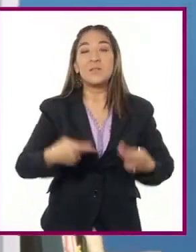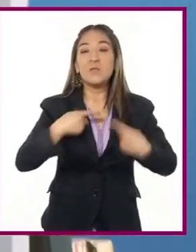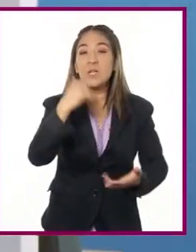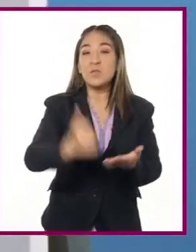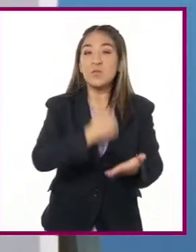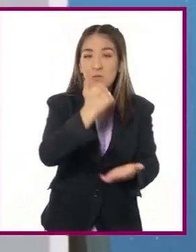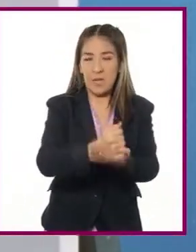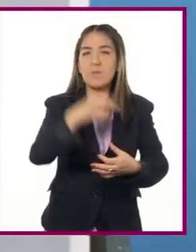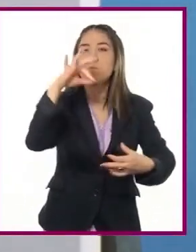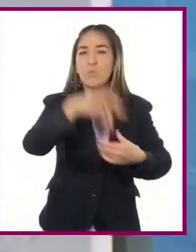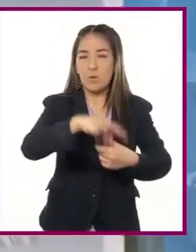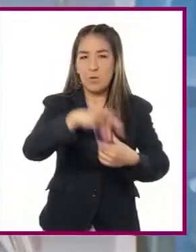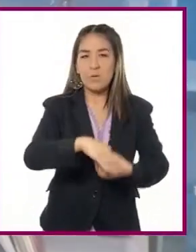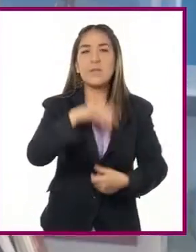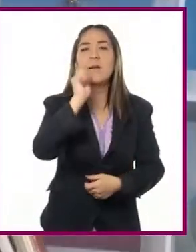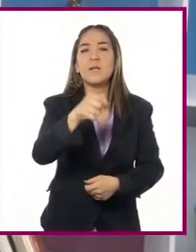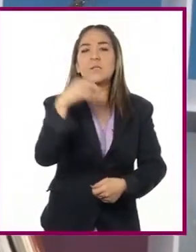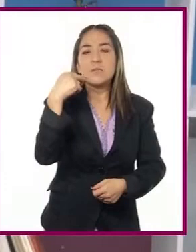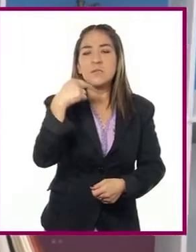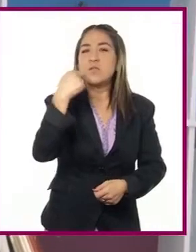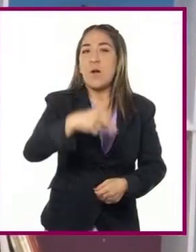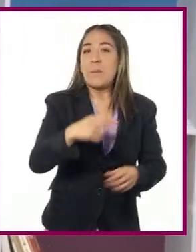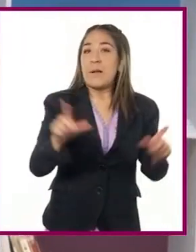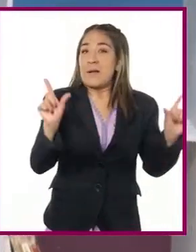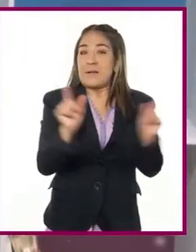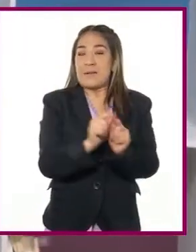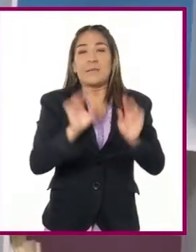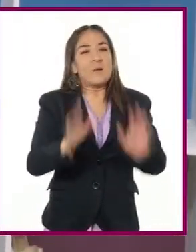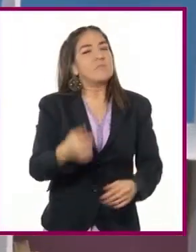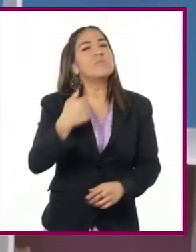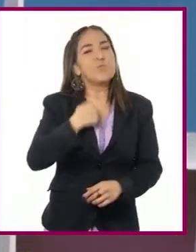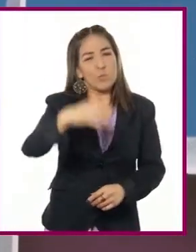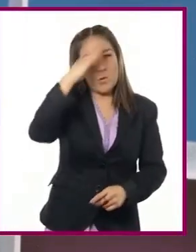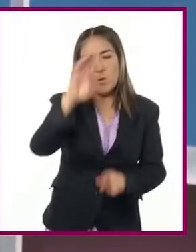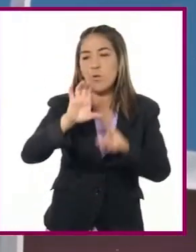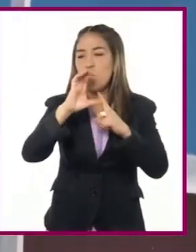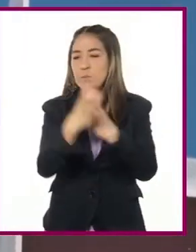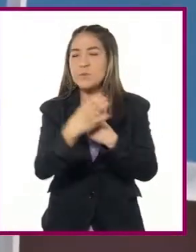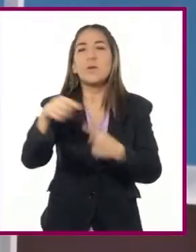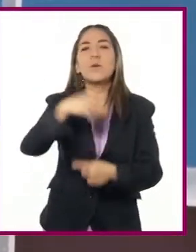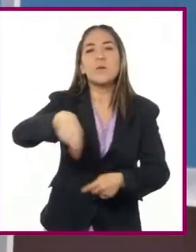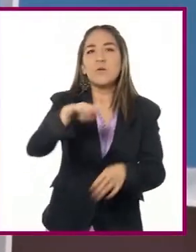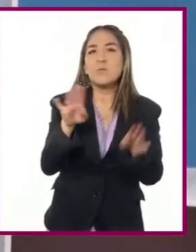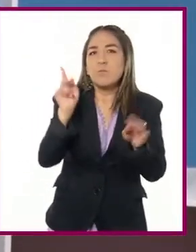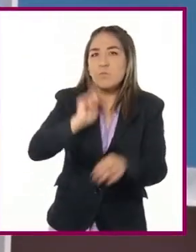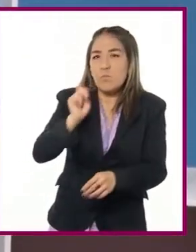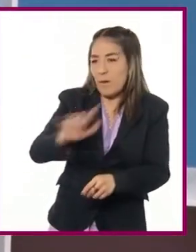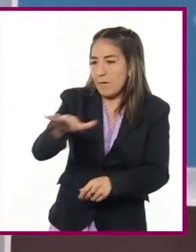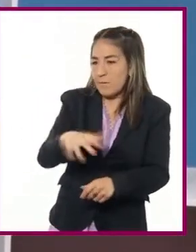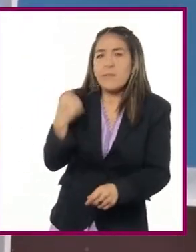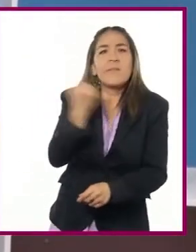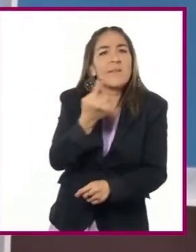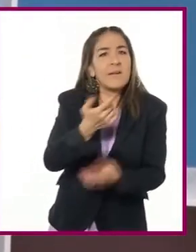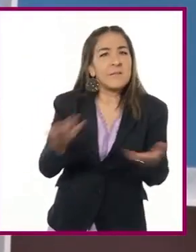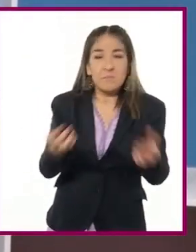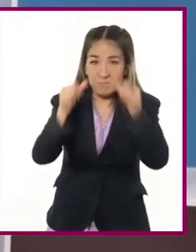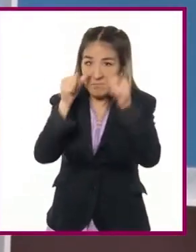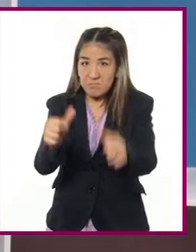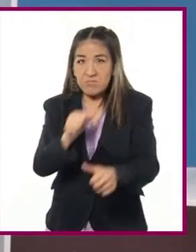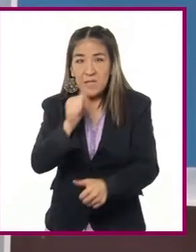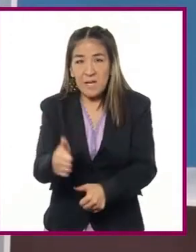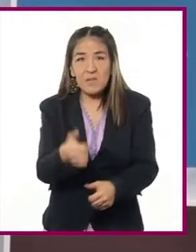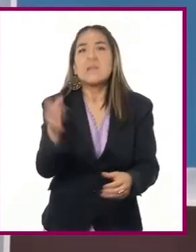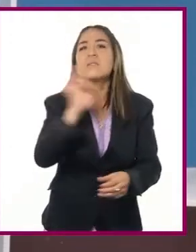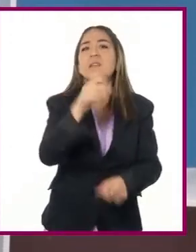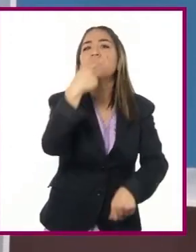Está el nombre genérico. Yo deseo que aclare la comisión en qué condiciones quedan las mujeres y si no estamos en peligro de